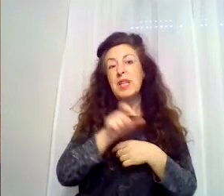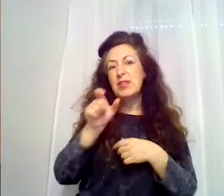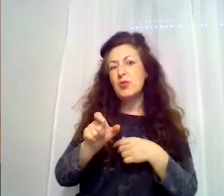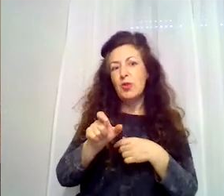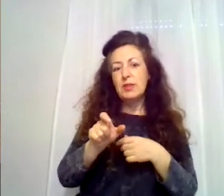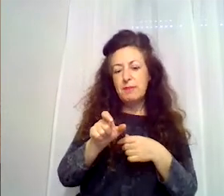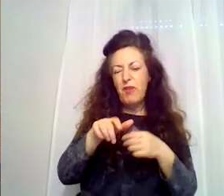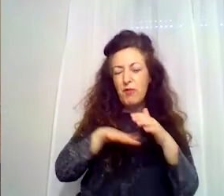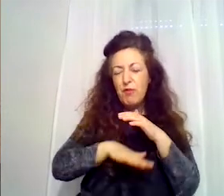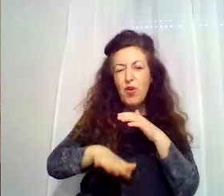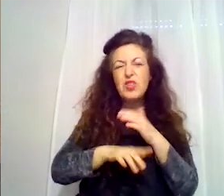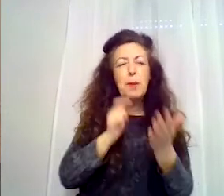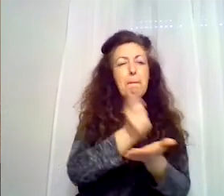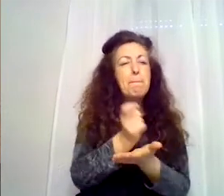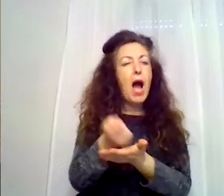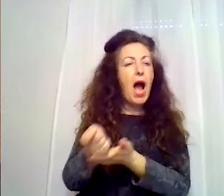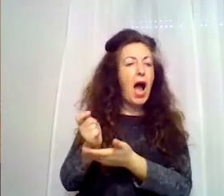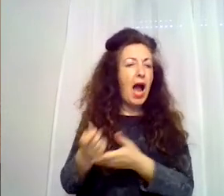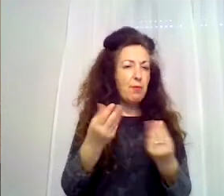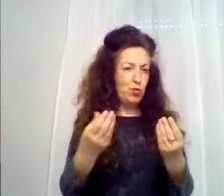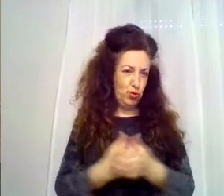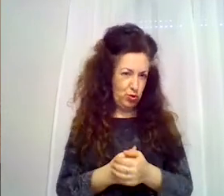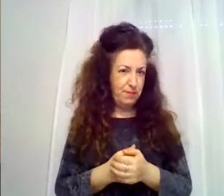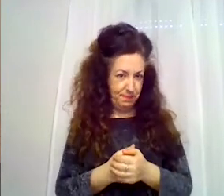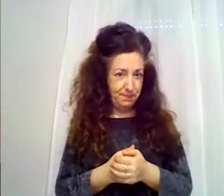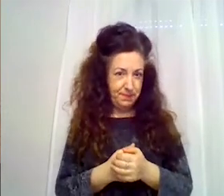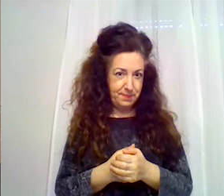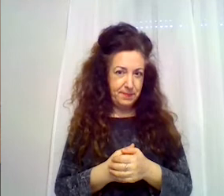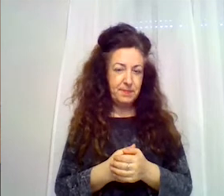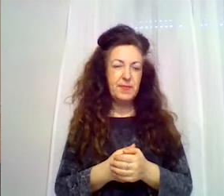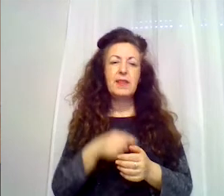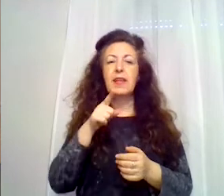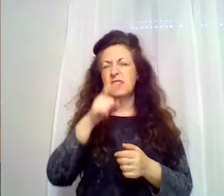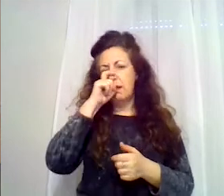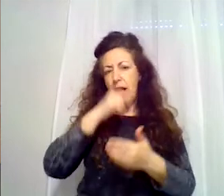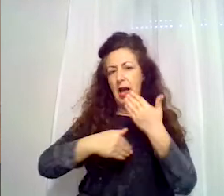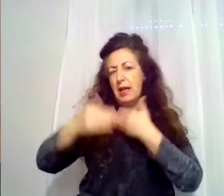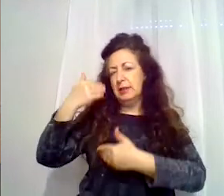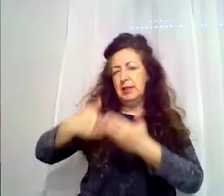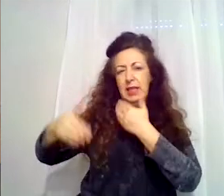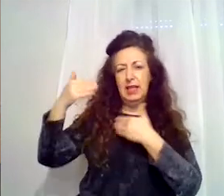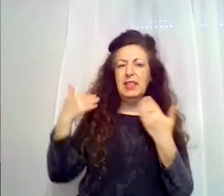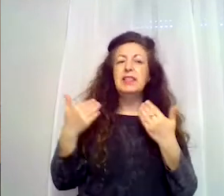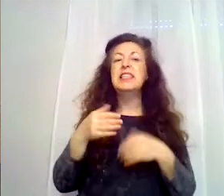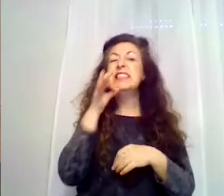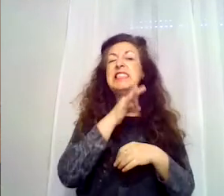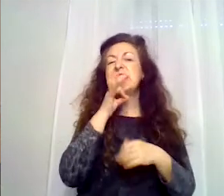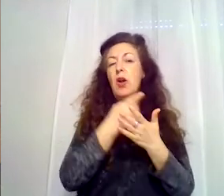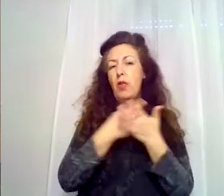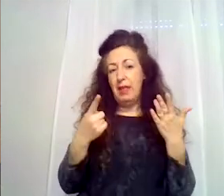mundo nuevo de Europa, del saber en Europa, sino el mundo nuevo de América. Todo eso crea una